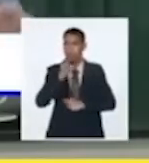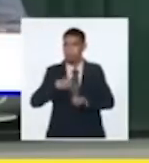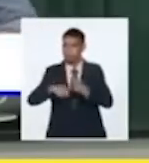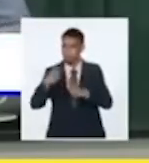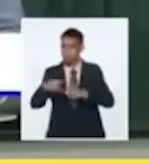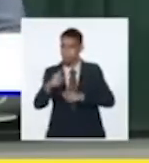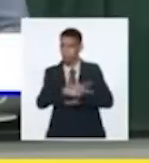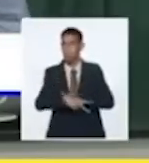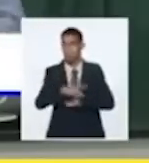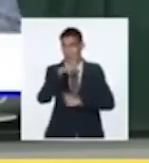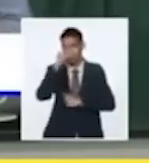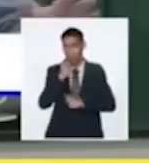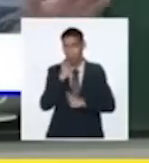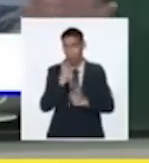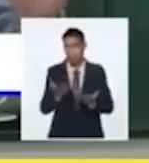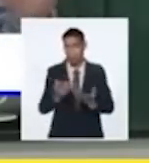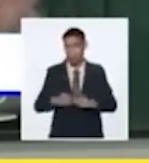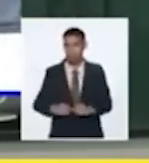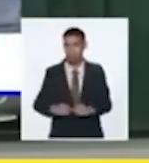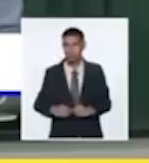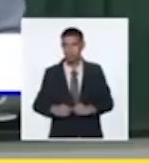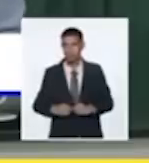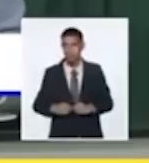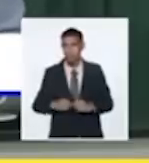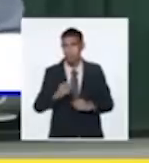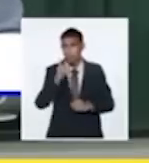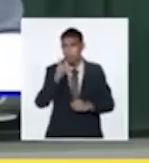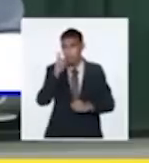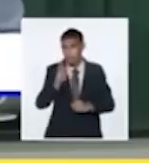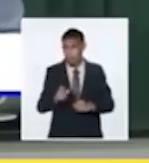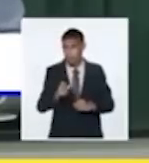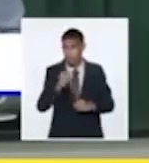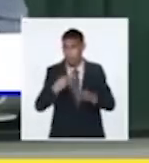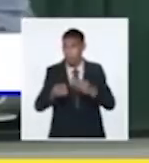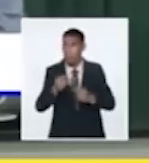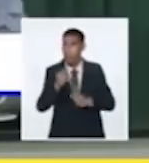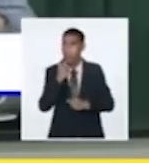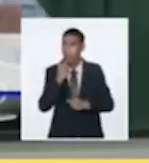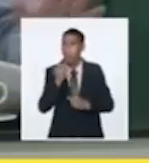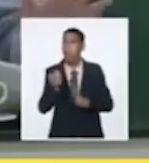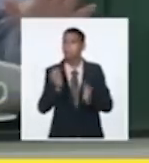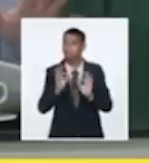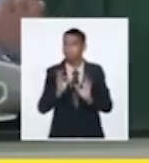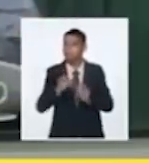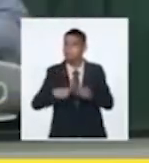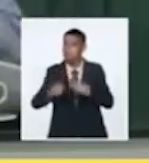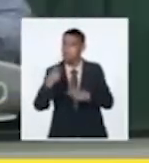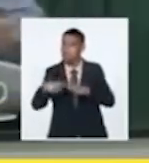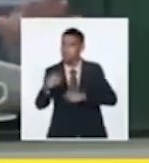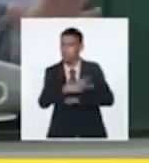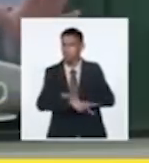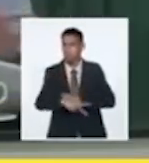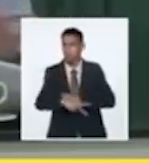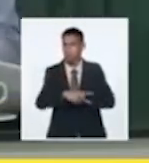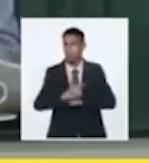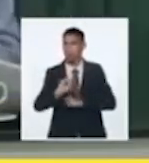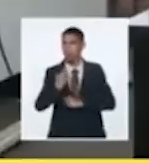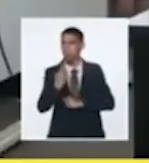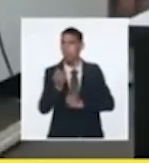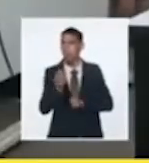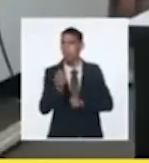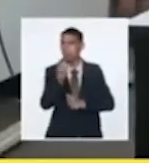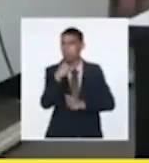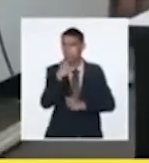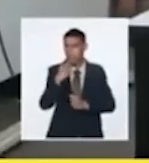Eso antes lo teníamos, y hoy cualquiera puede exportar por la vía que tenemos de nuestra transitaria, no solo productos agropecuarios, productos de cualquier